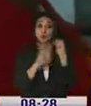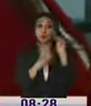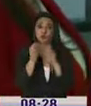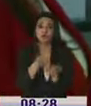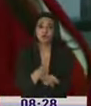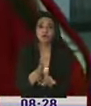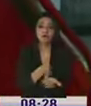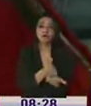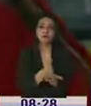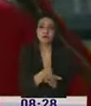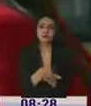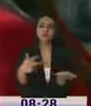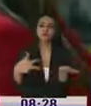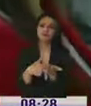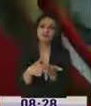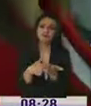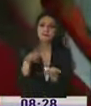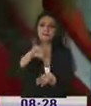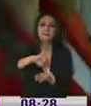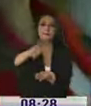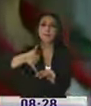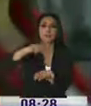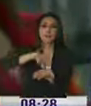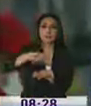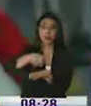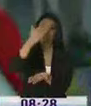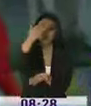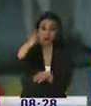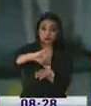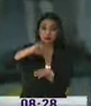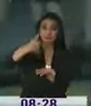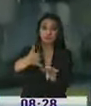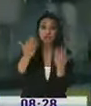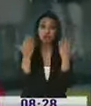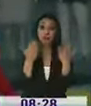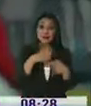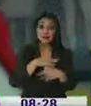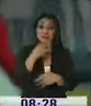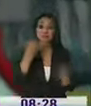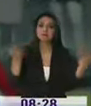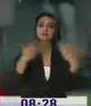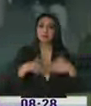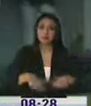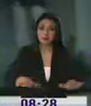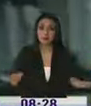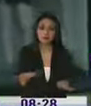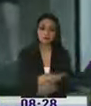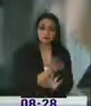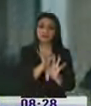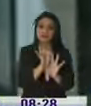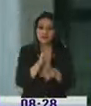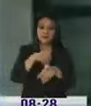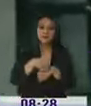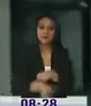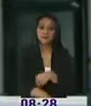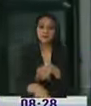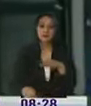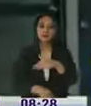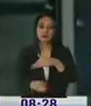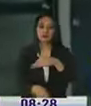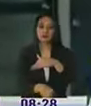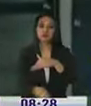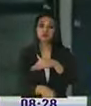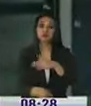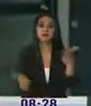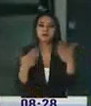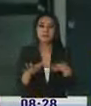accesos de la estación de Jipijapa. Como ya sabemos, la estación de Jipijapa, la obra civil del cuerpo de estación se acabó hace bastante tiempo, ya pasó la tuneladora, la guaragua,